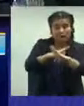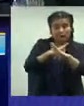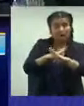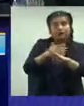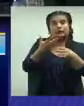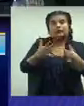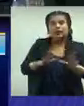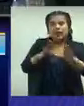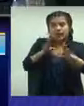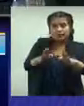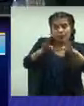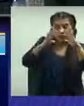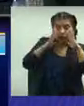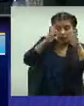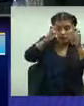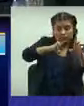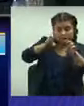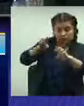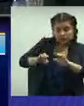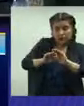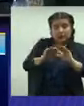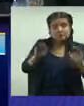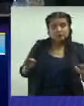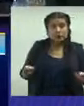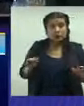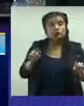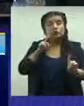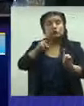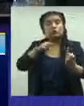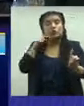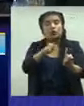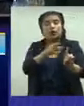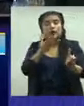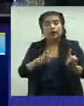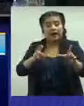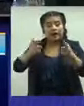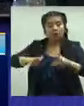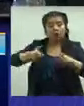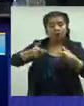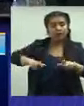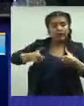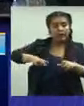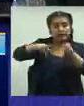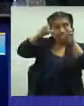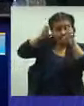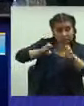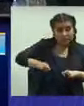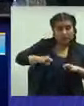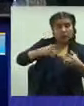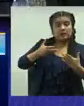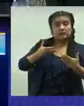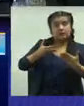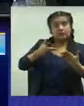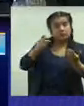tiene atención primaria es enfocada en poder contratar recursos humanos para que realicen